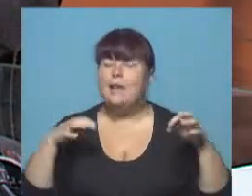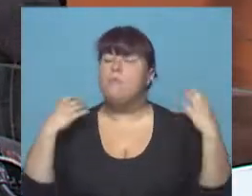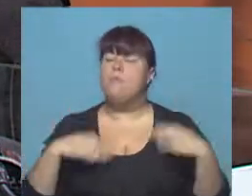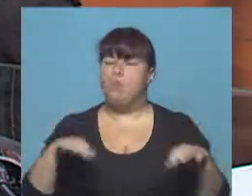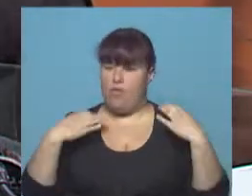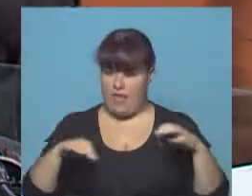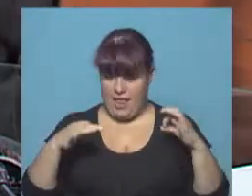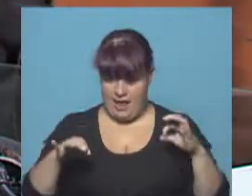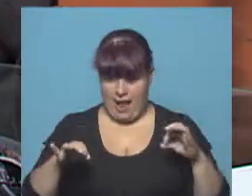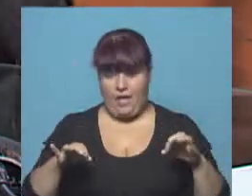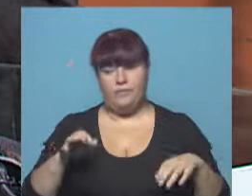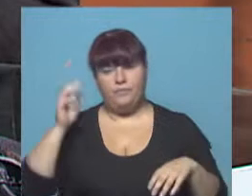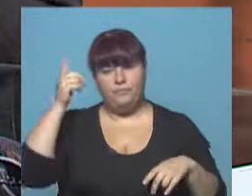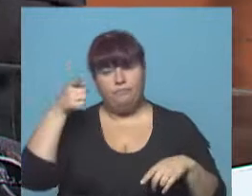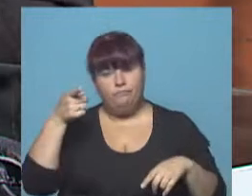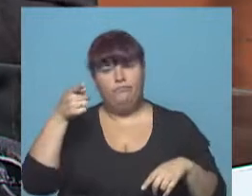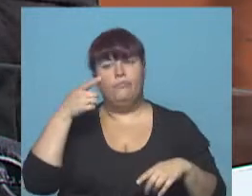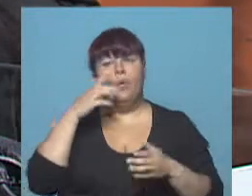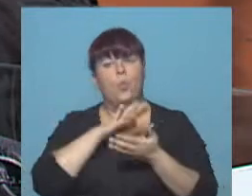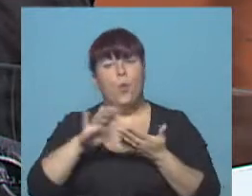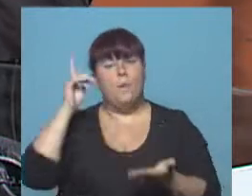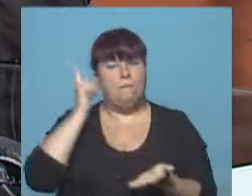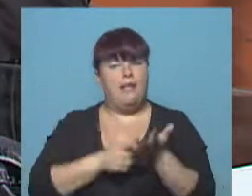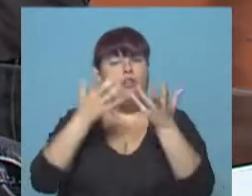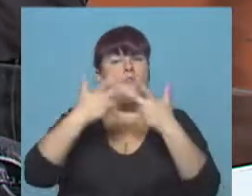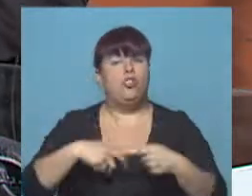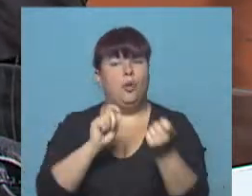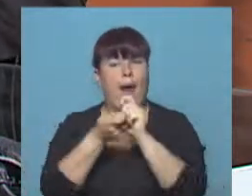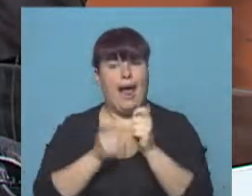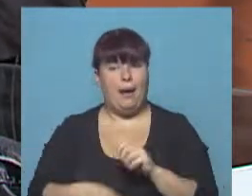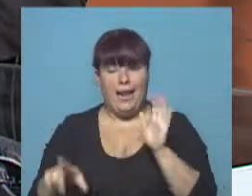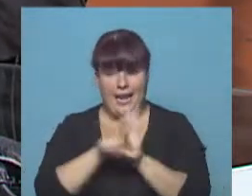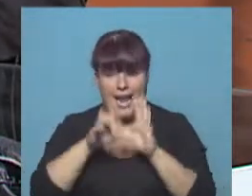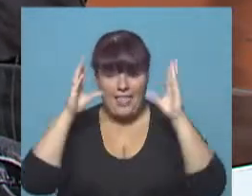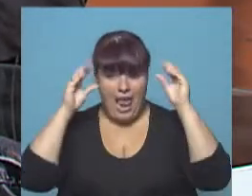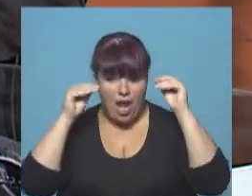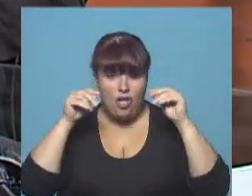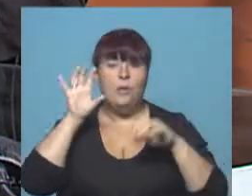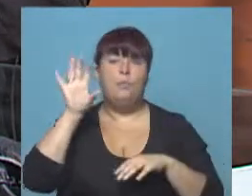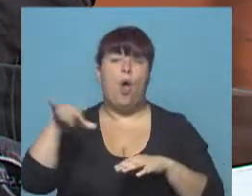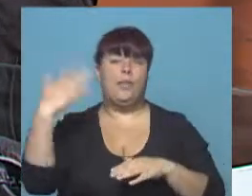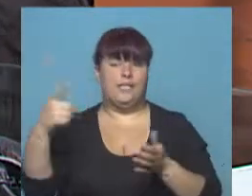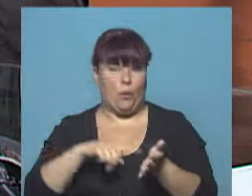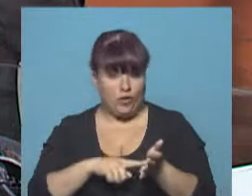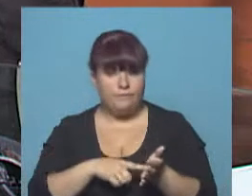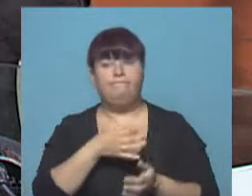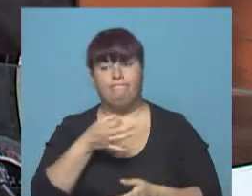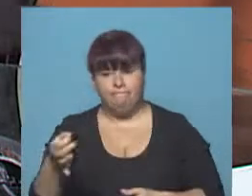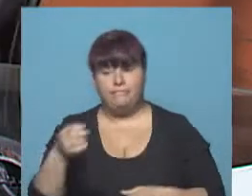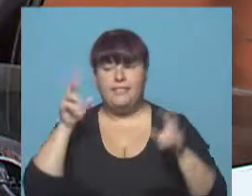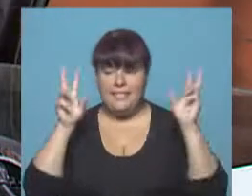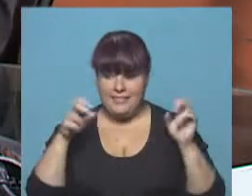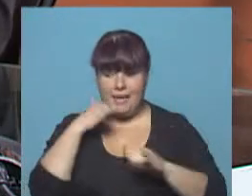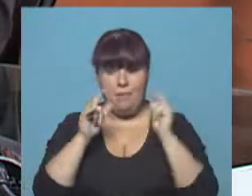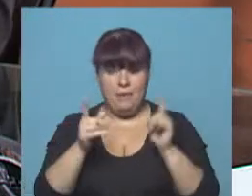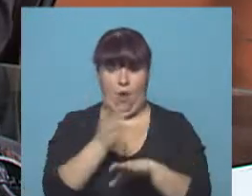delicado, delicadísimo. Hay una nueva decisión, un proyecto de modificación de la ley de nocturnidad para la provincia de Buenos Aires. Exactamente, es un tema, como